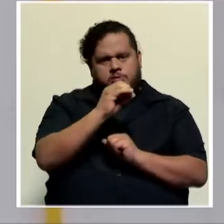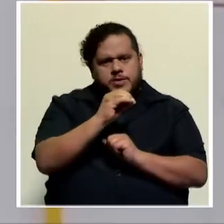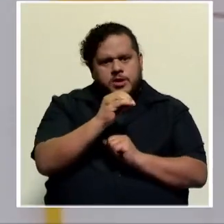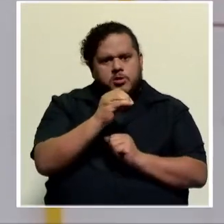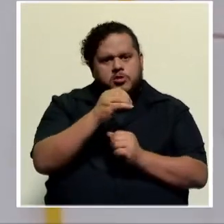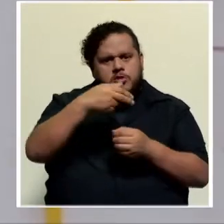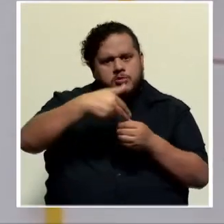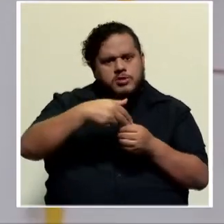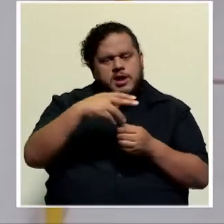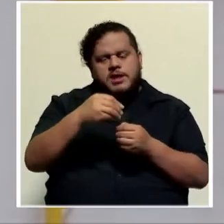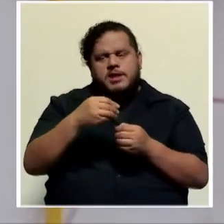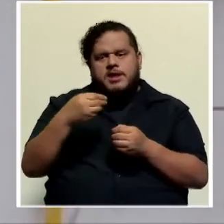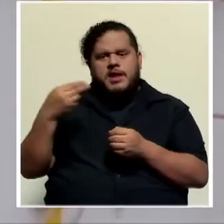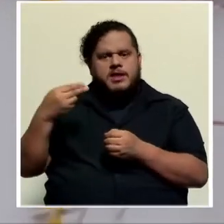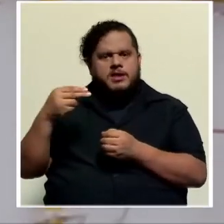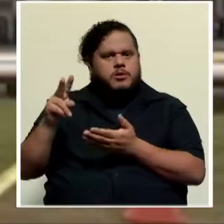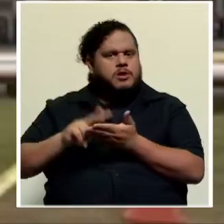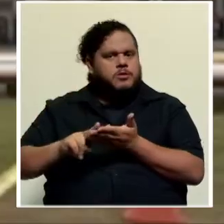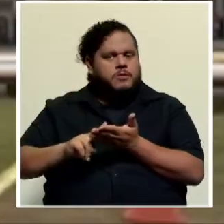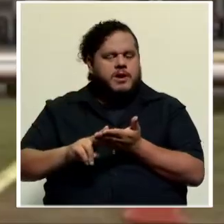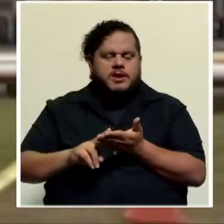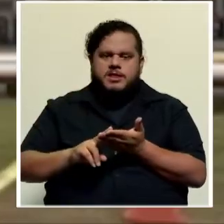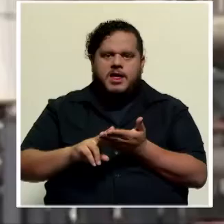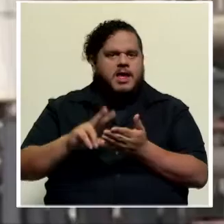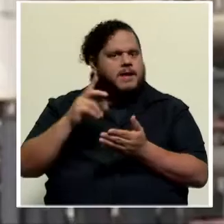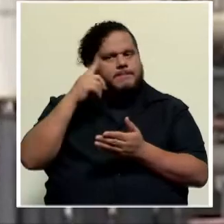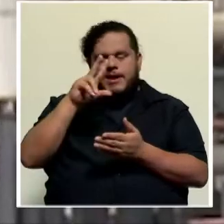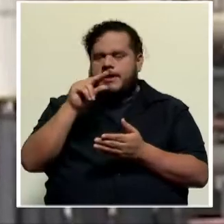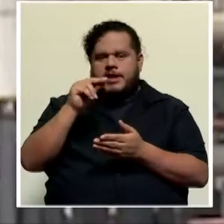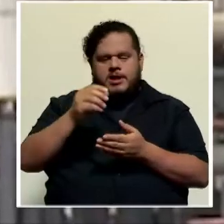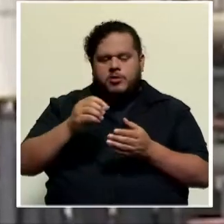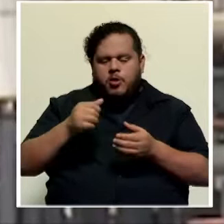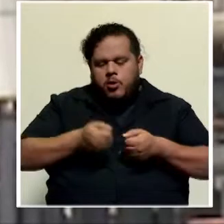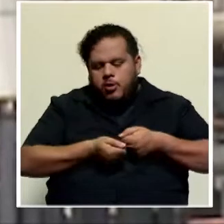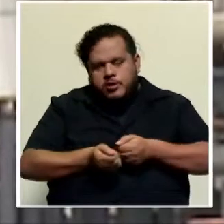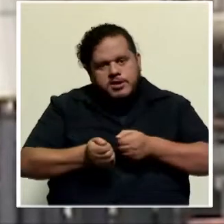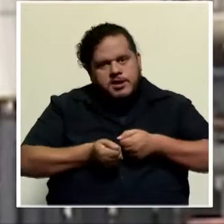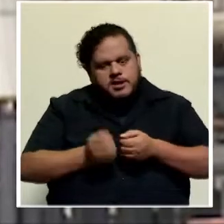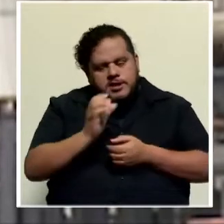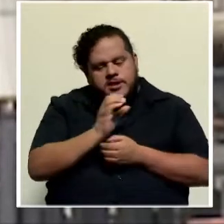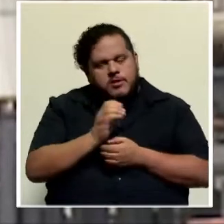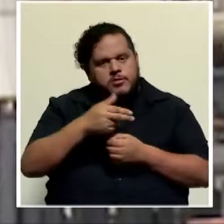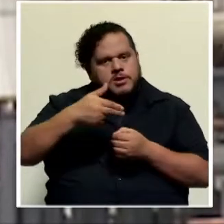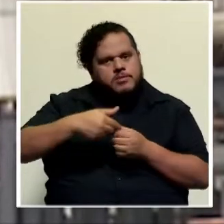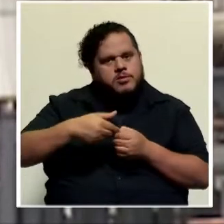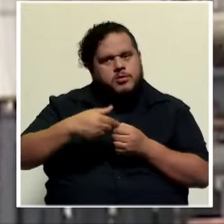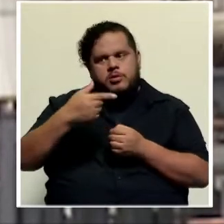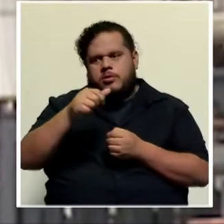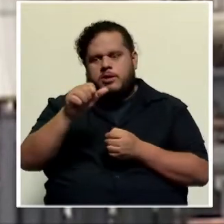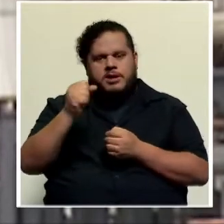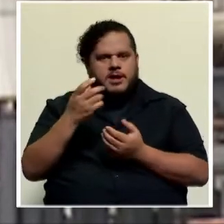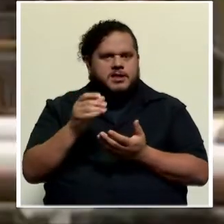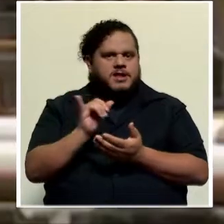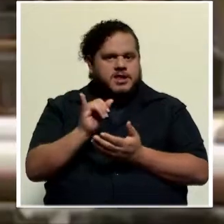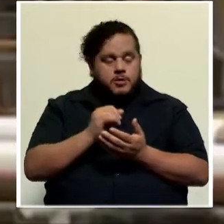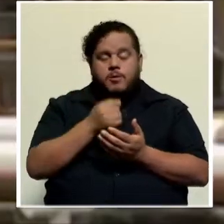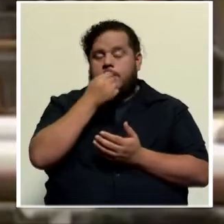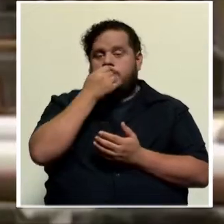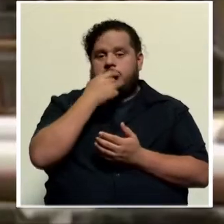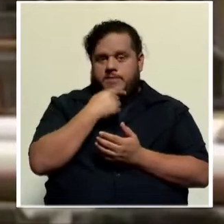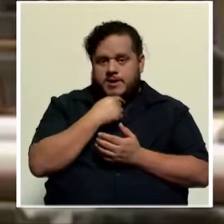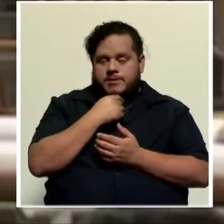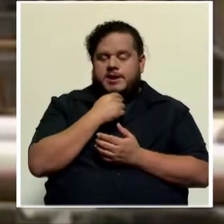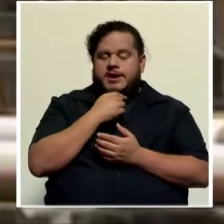hidrógeno verde. En la oposición a la explotación de petróleo y gas coincide también el Frente Amplista José María